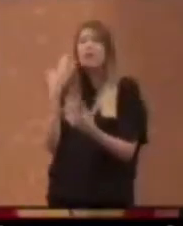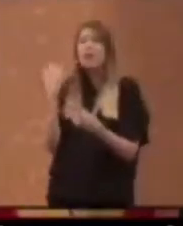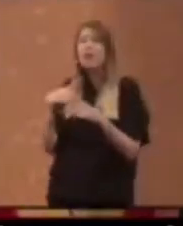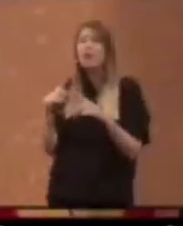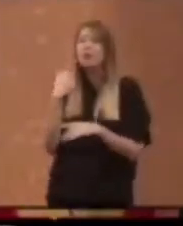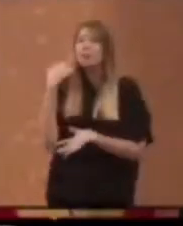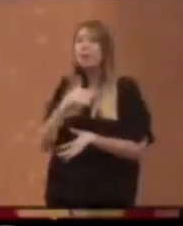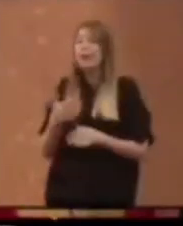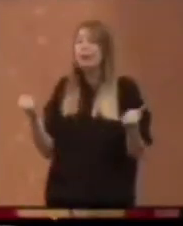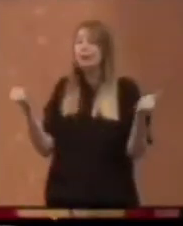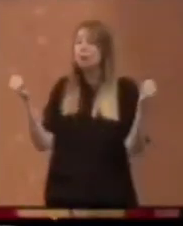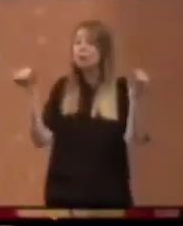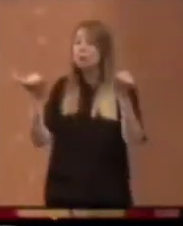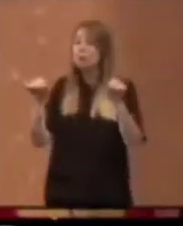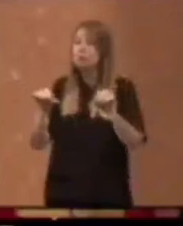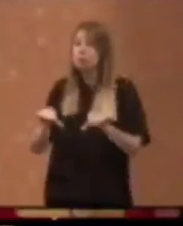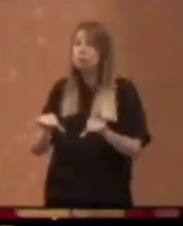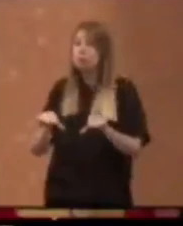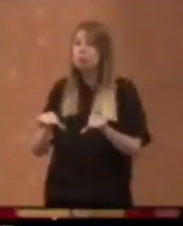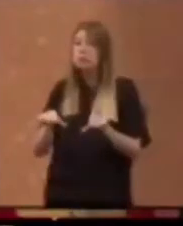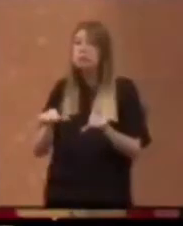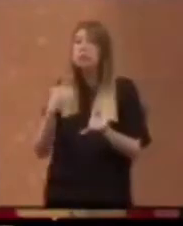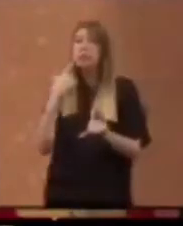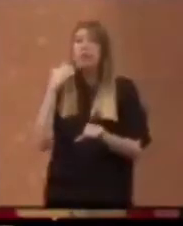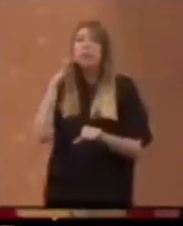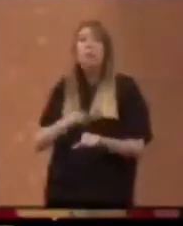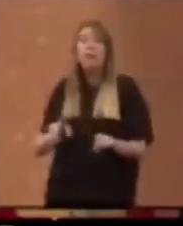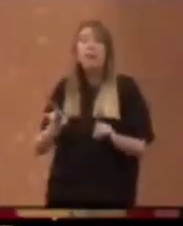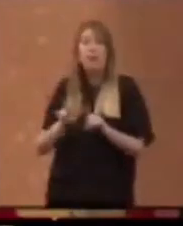derrumbando, parece que más bien se están colocando en su lugar.